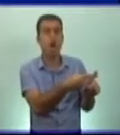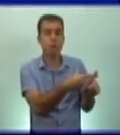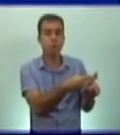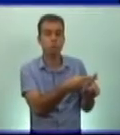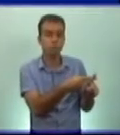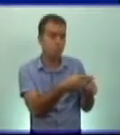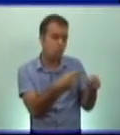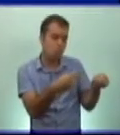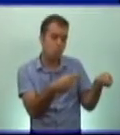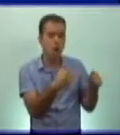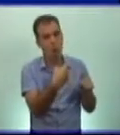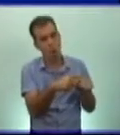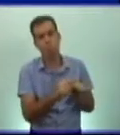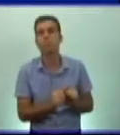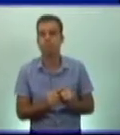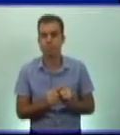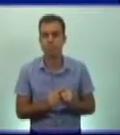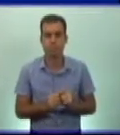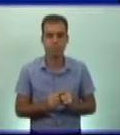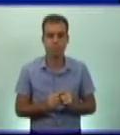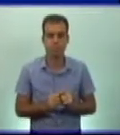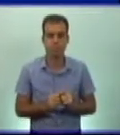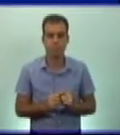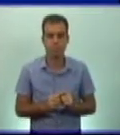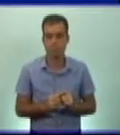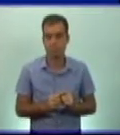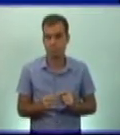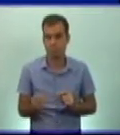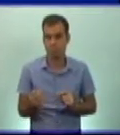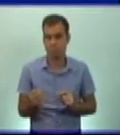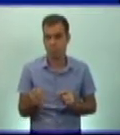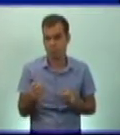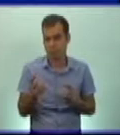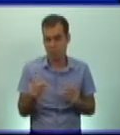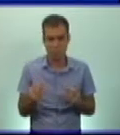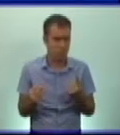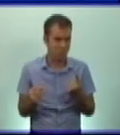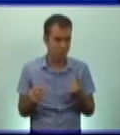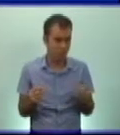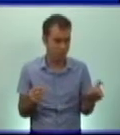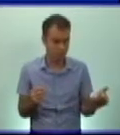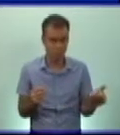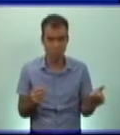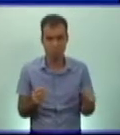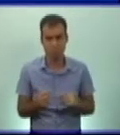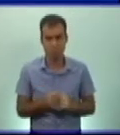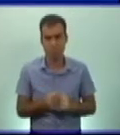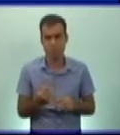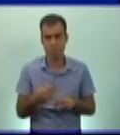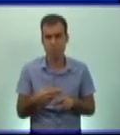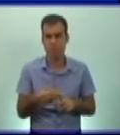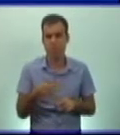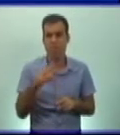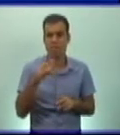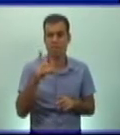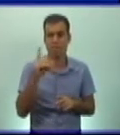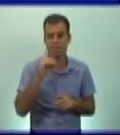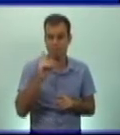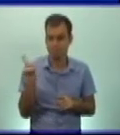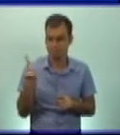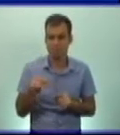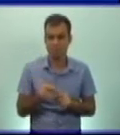la otra sustancia producto. En este caso solamente tenemos como producto el dióxido de azufre. Entonces, ¿qué vamos a